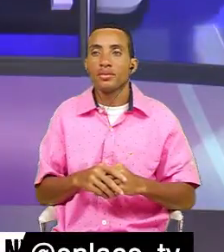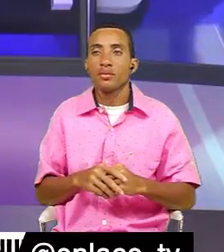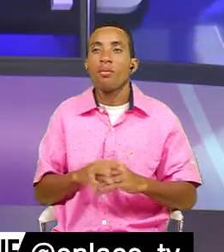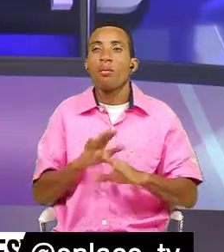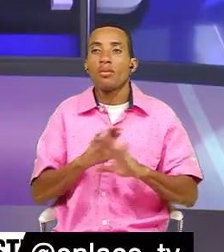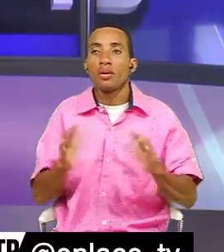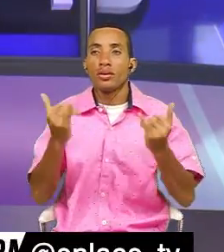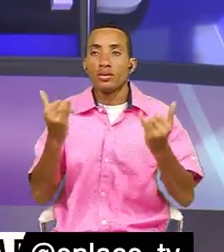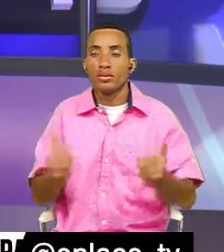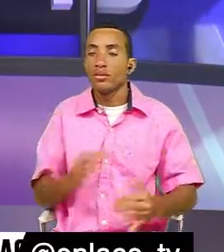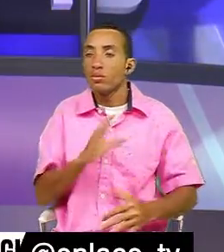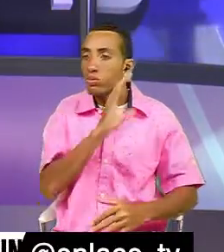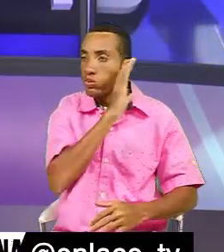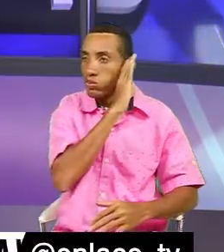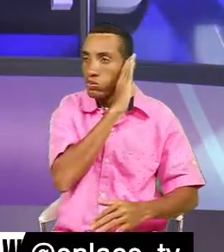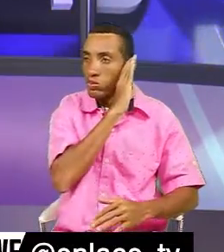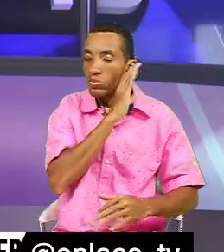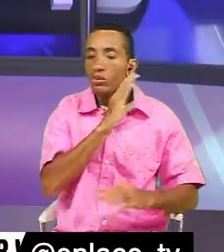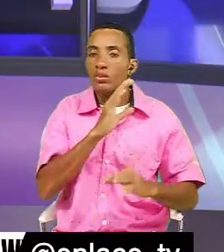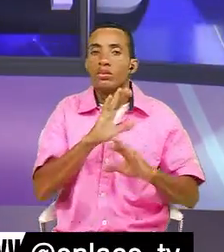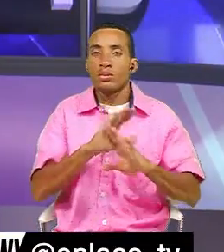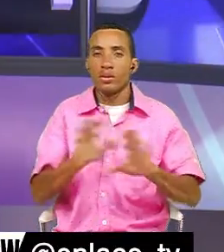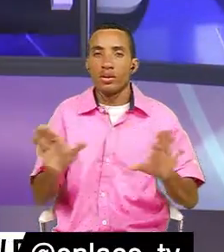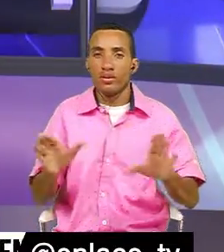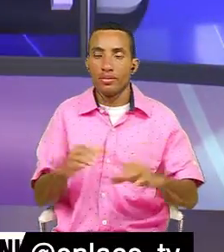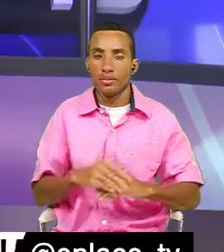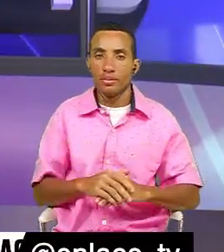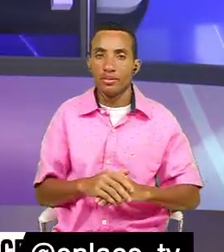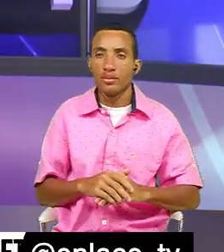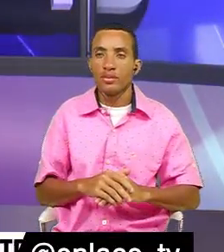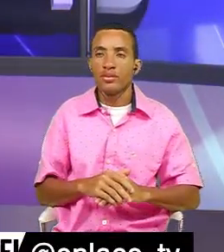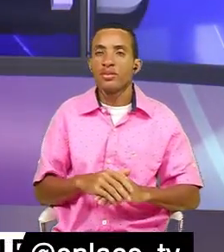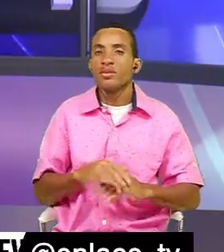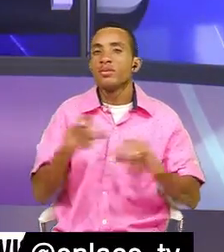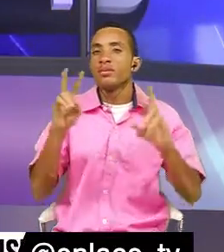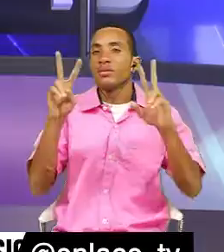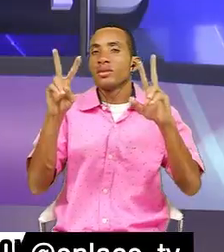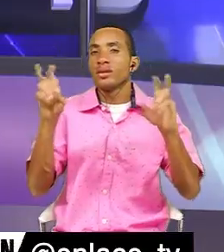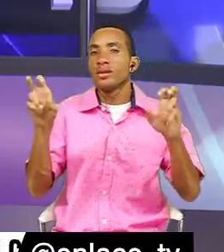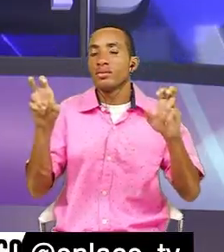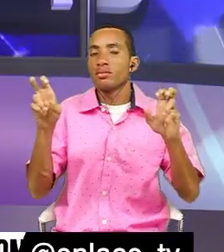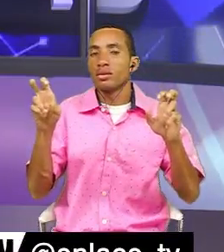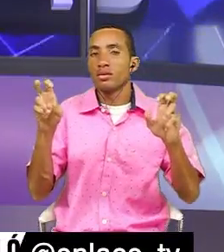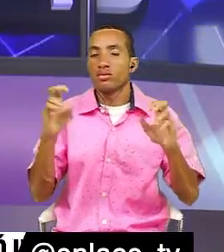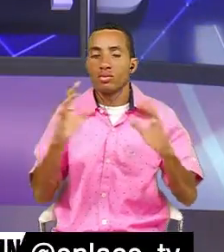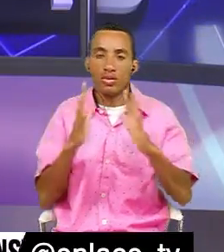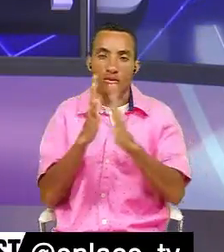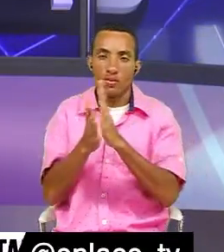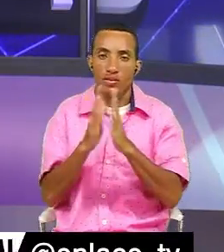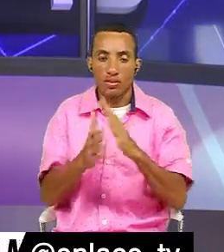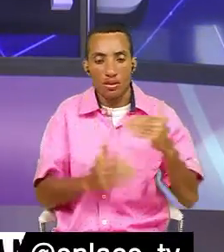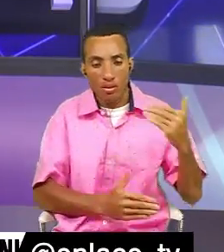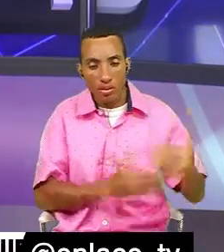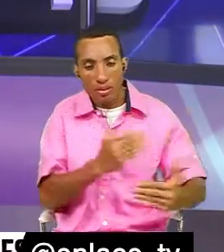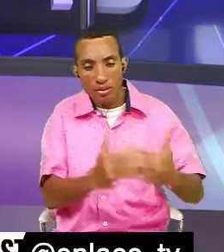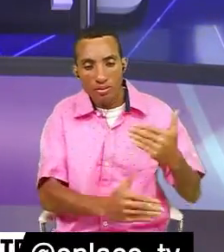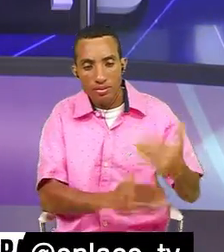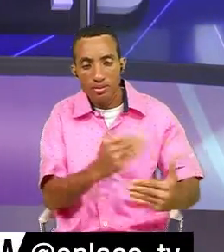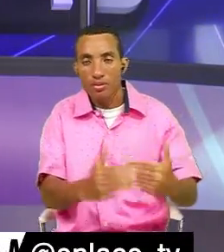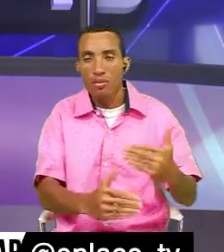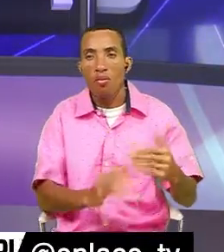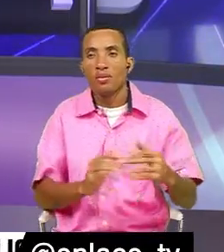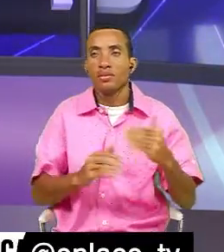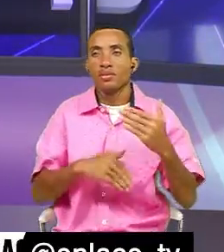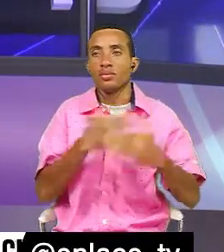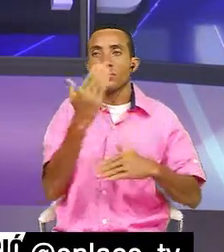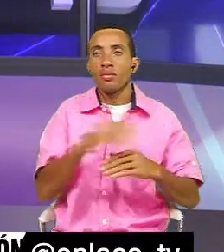estos momentos en lo que tiene que ver con el tema de la información que dentro del proceso de cesión accionada iniciado por